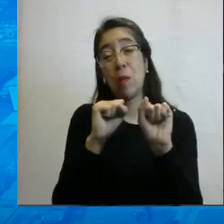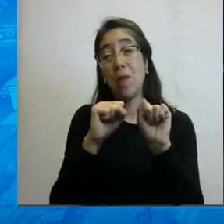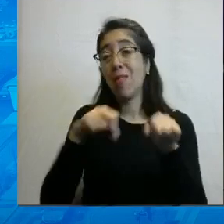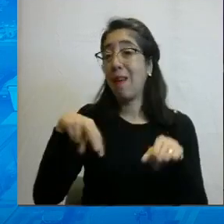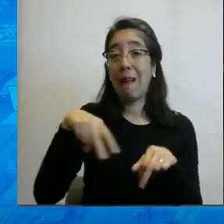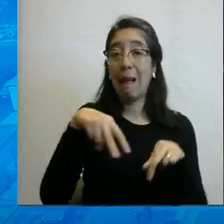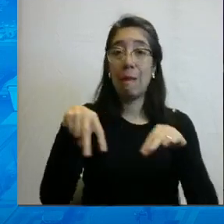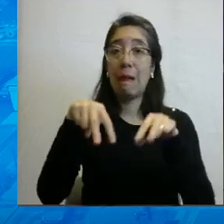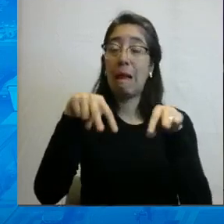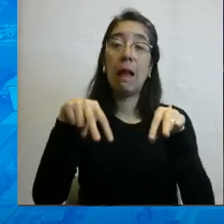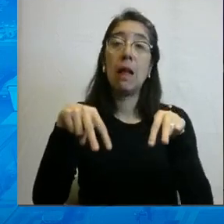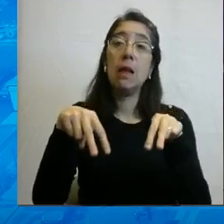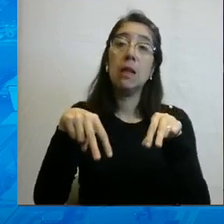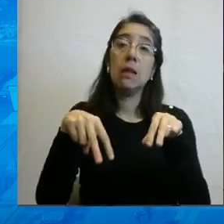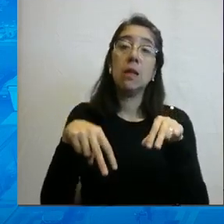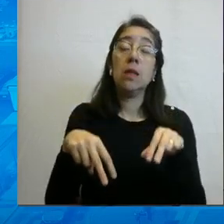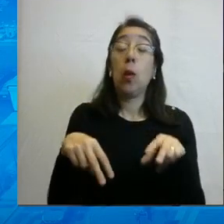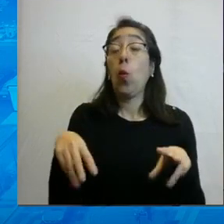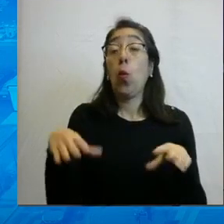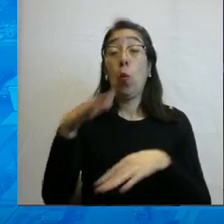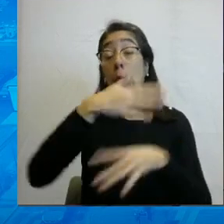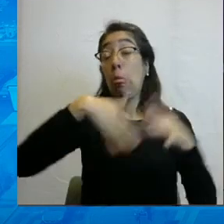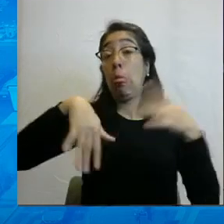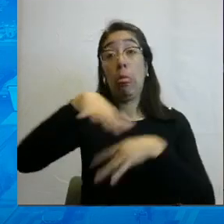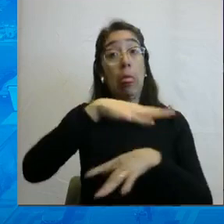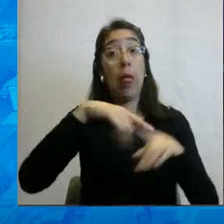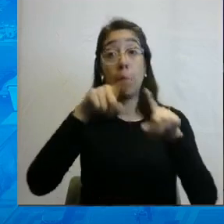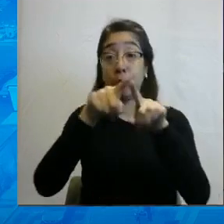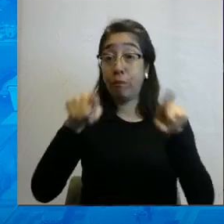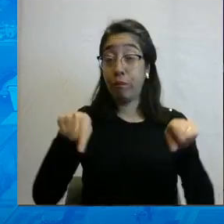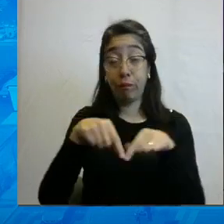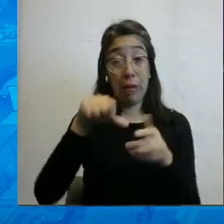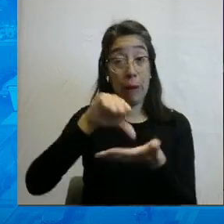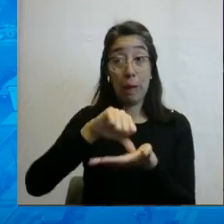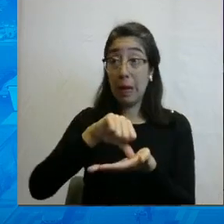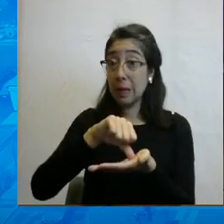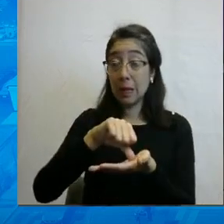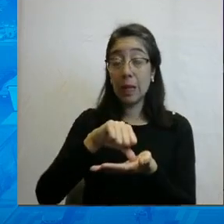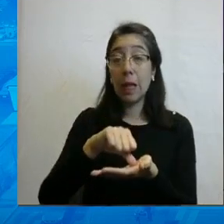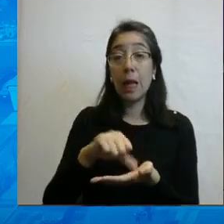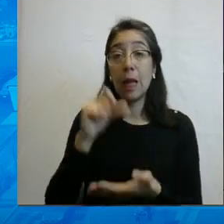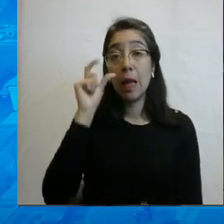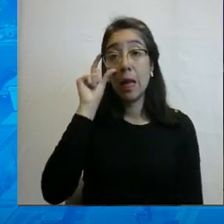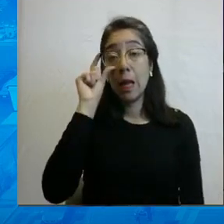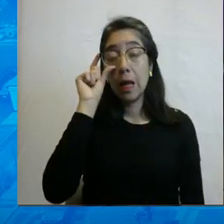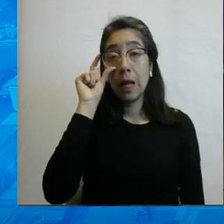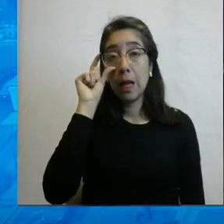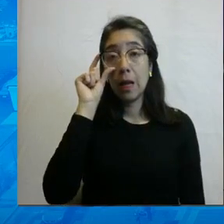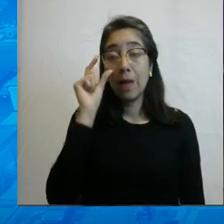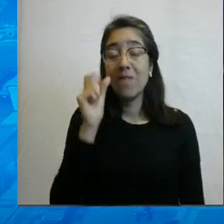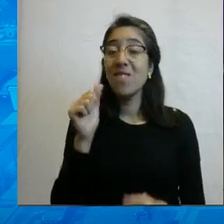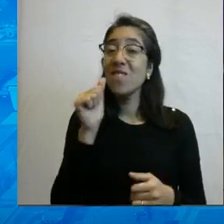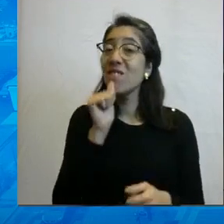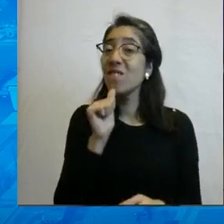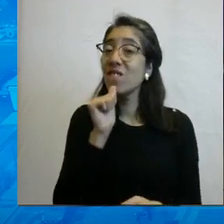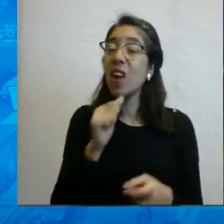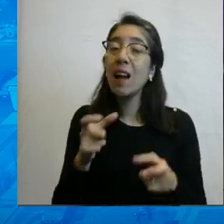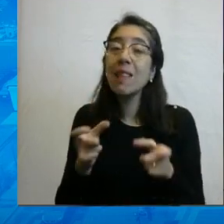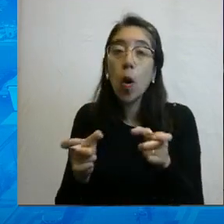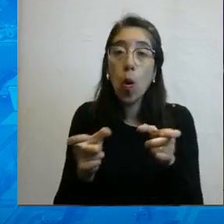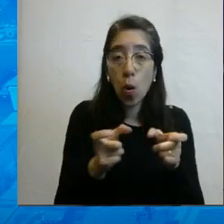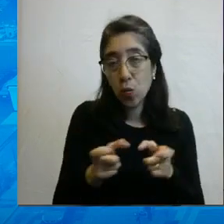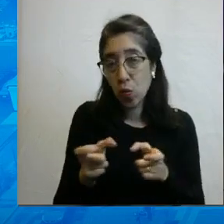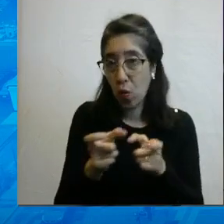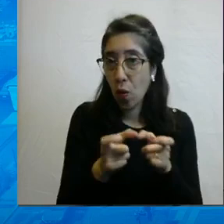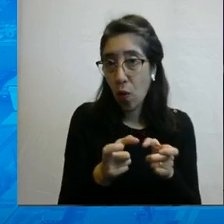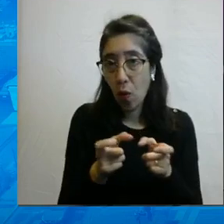los niños, la verdad que era un caos en la plaza el fin de semana, lo que presta claramente a la inseguridad. Y la plaza, como le digo,